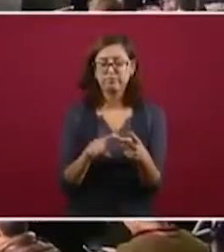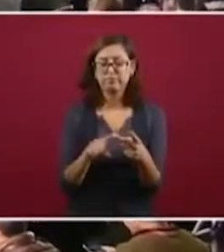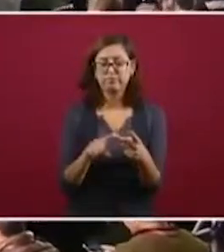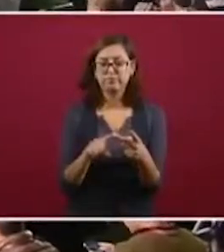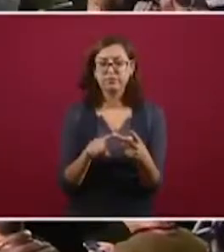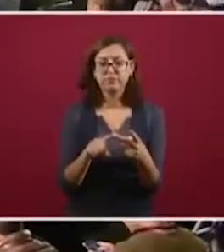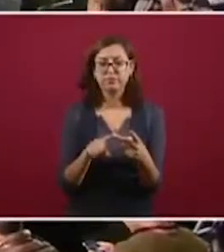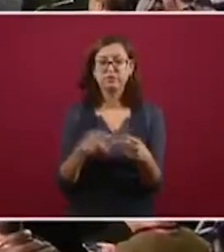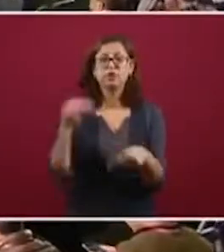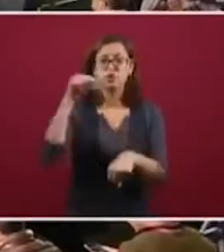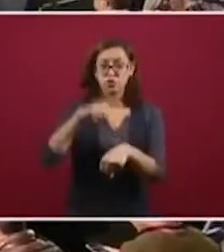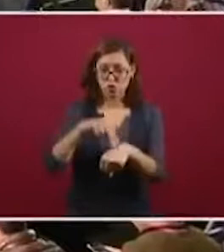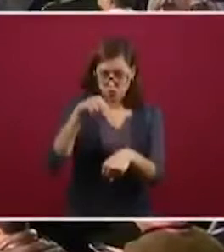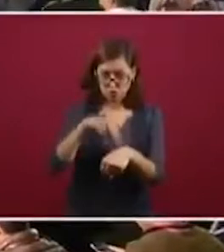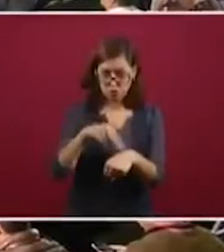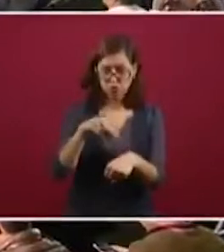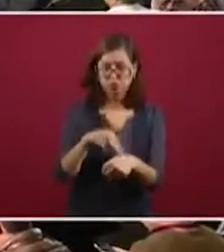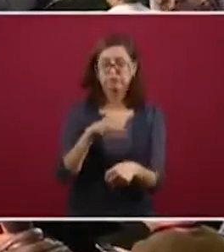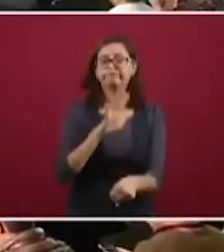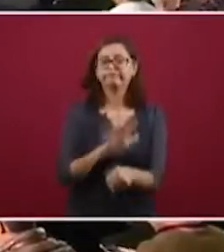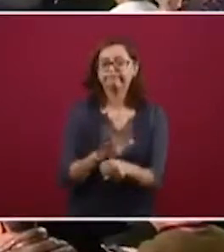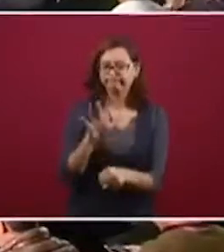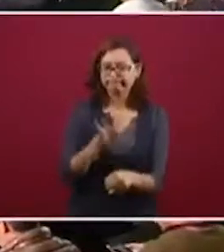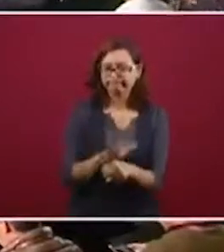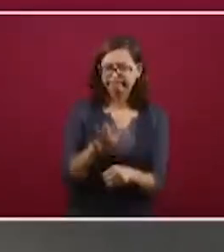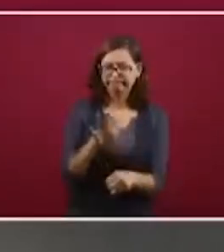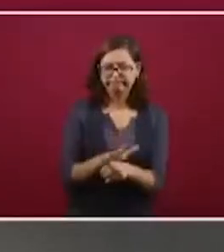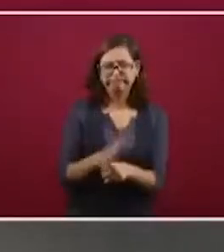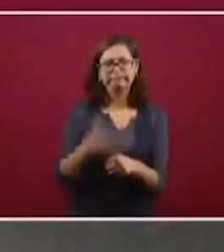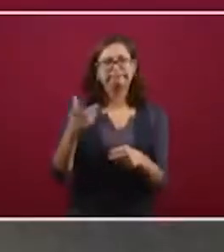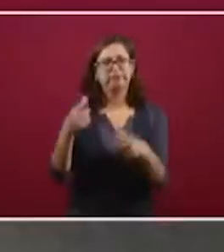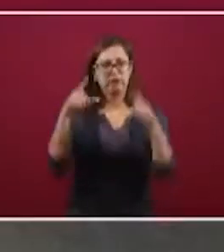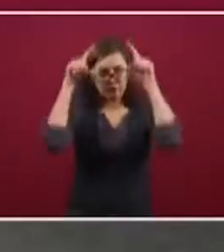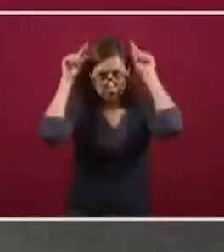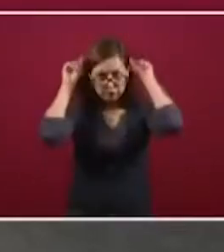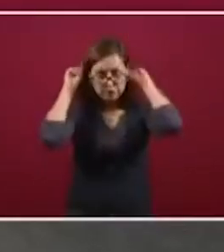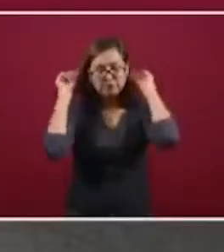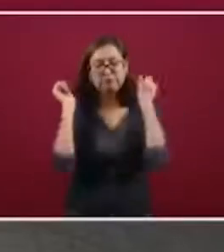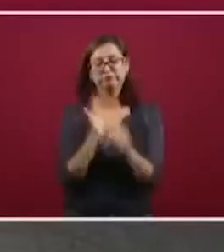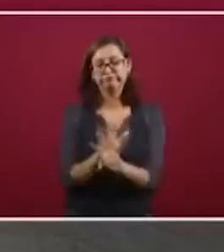el que nos falten los médicos las enfermeras